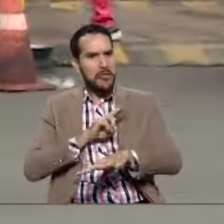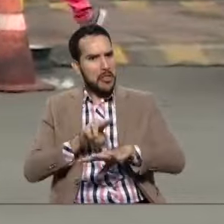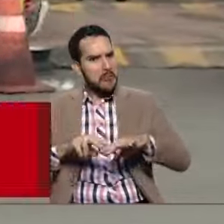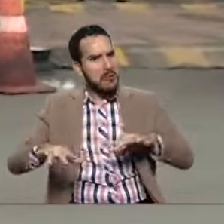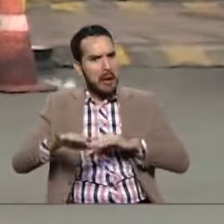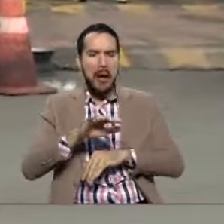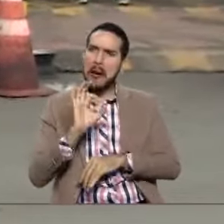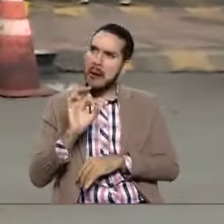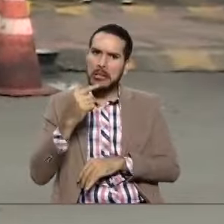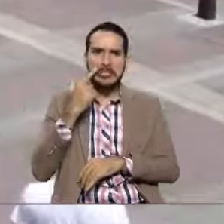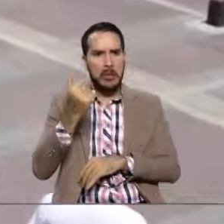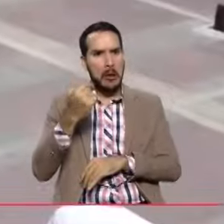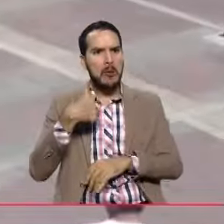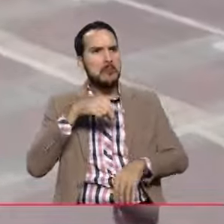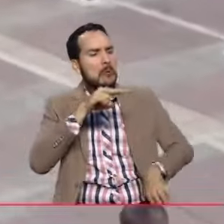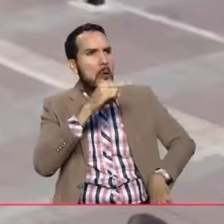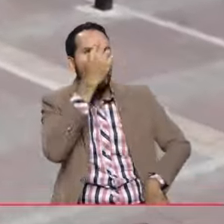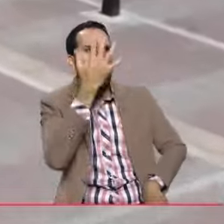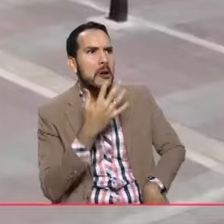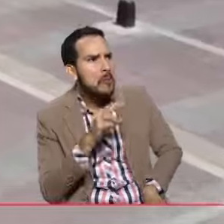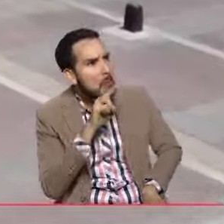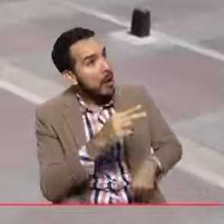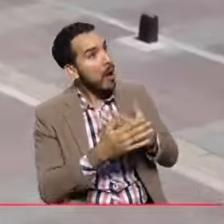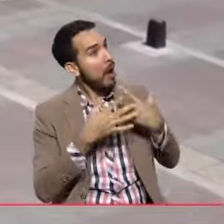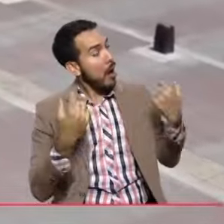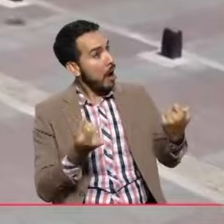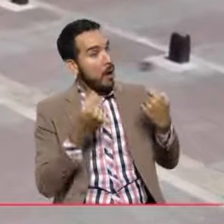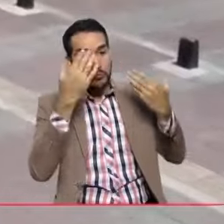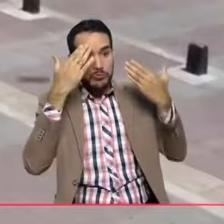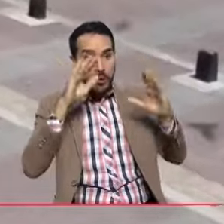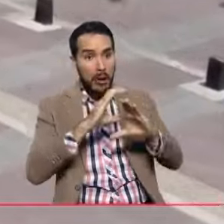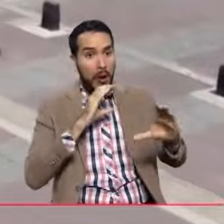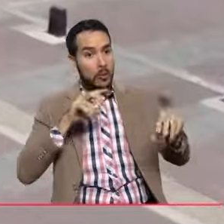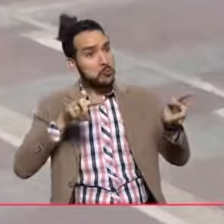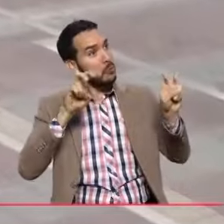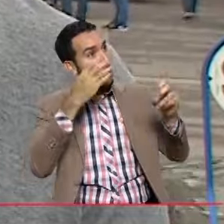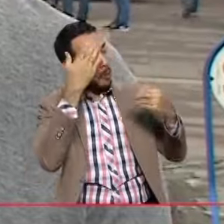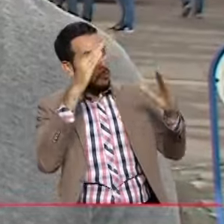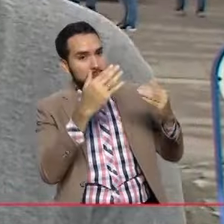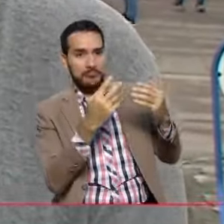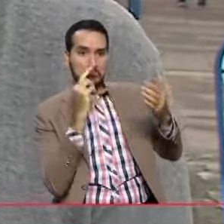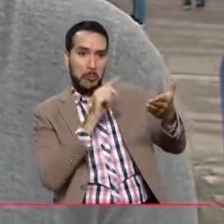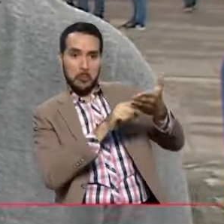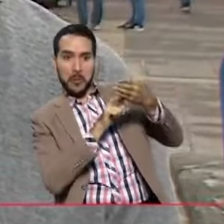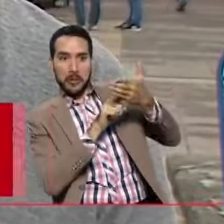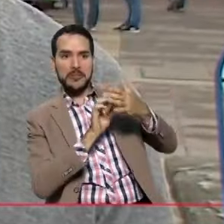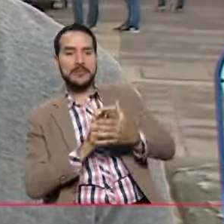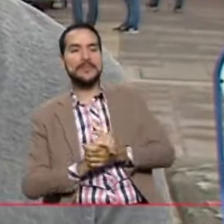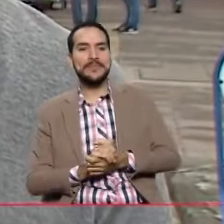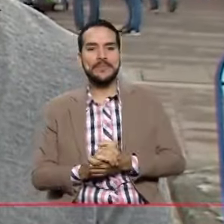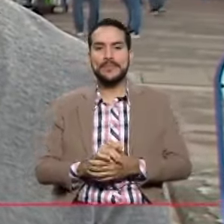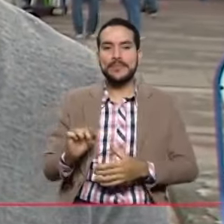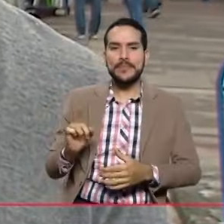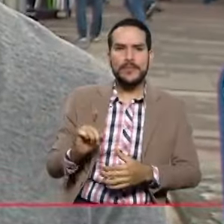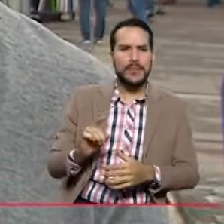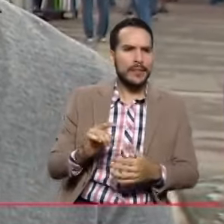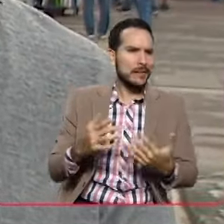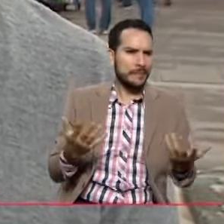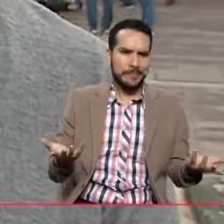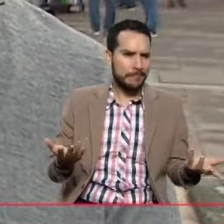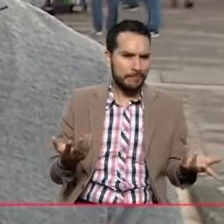que dijeron, pasaron la propaganda. Me parece que es interesante ya de que pues, no tenemos servicio público desde hace